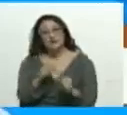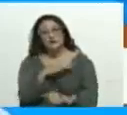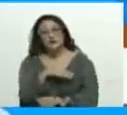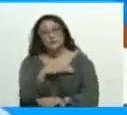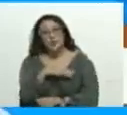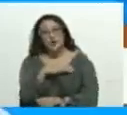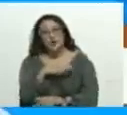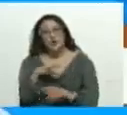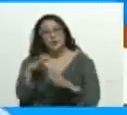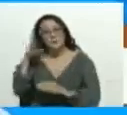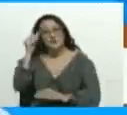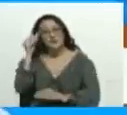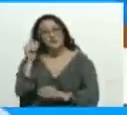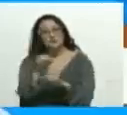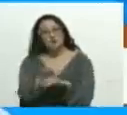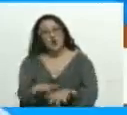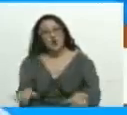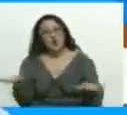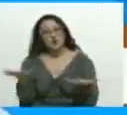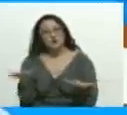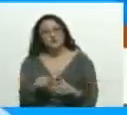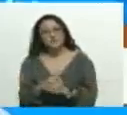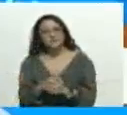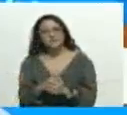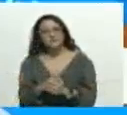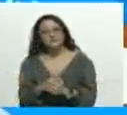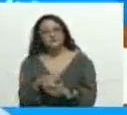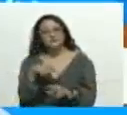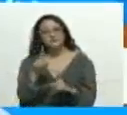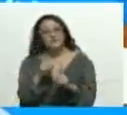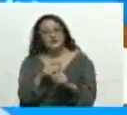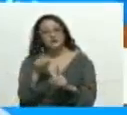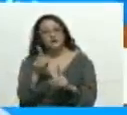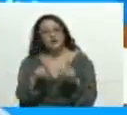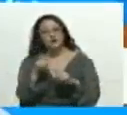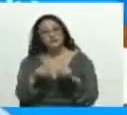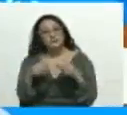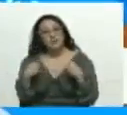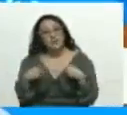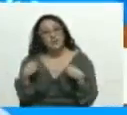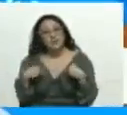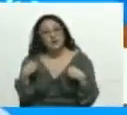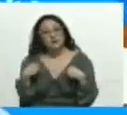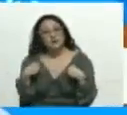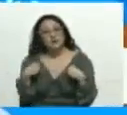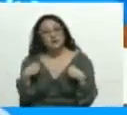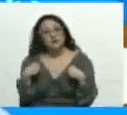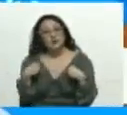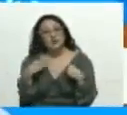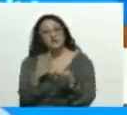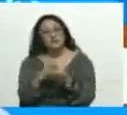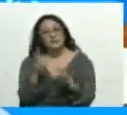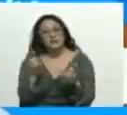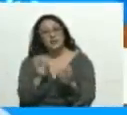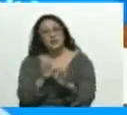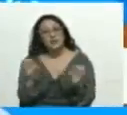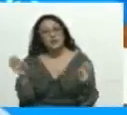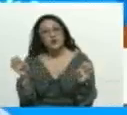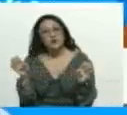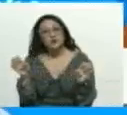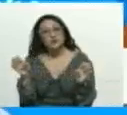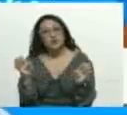aprendiendo y difundiendo bueno una de sus preocupaciones fue siempre la la educación de los